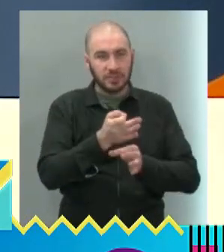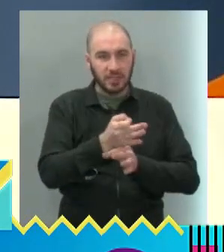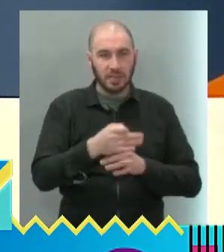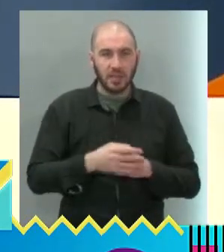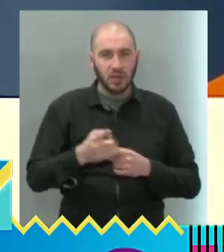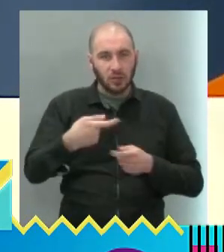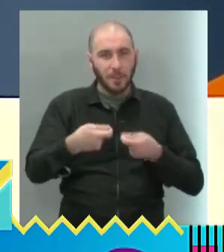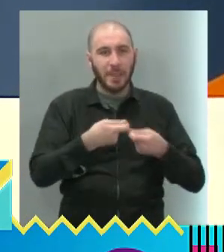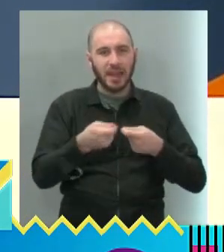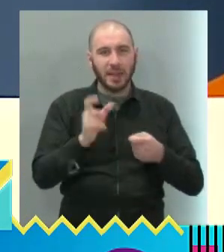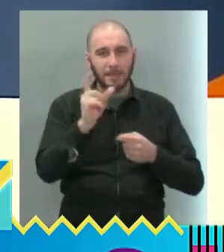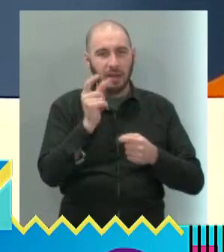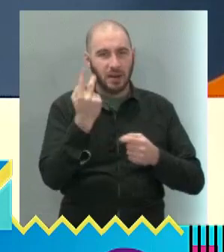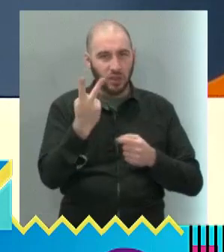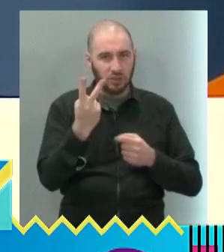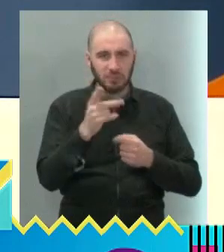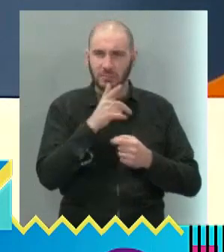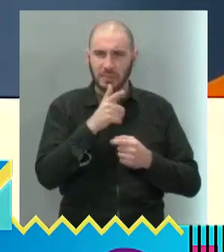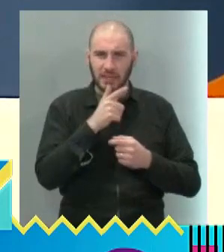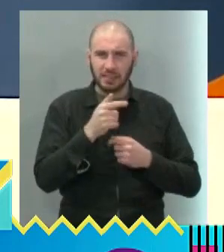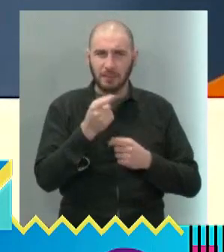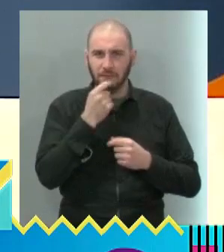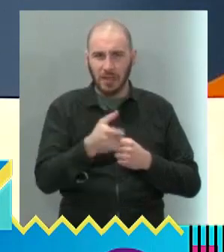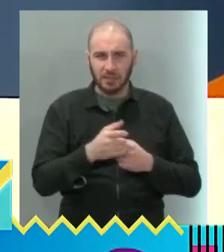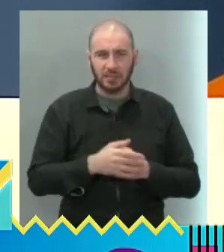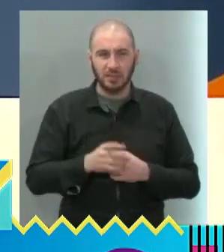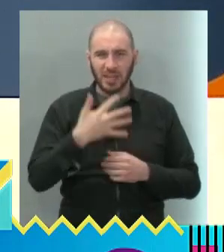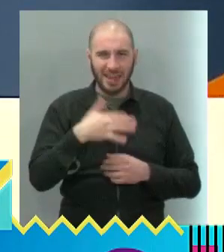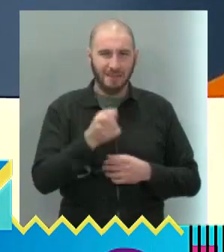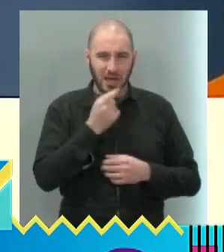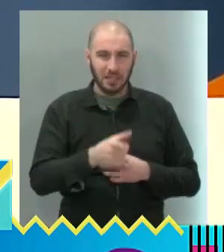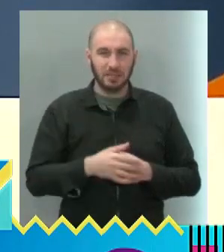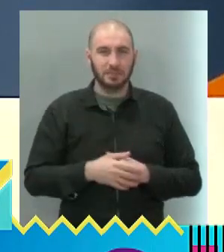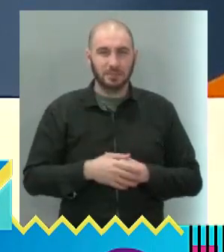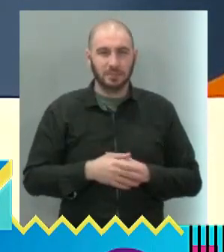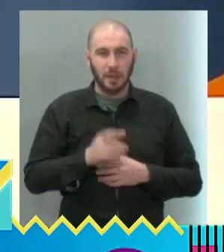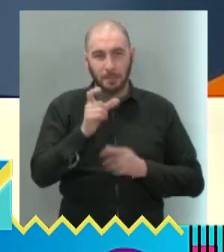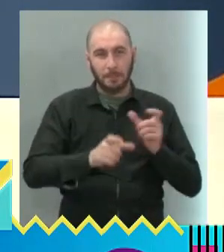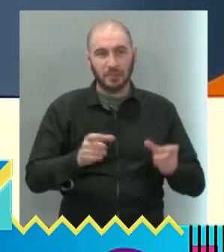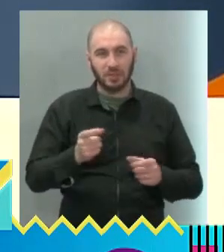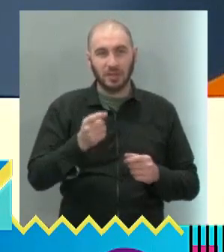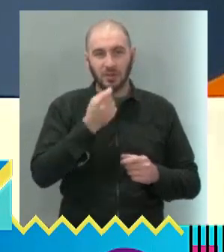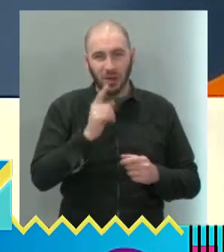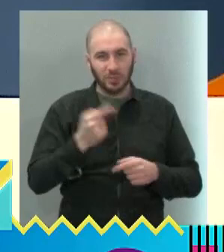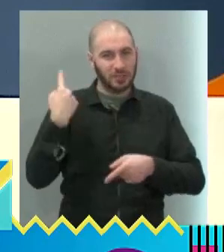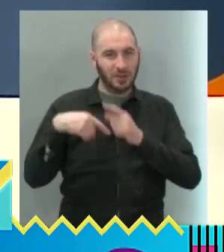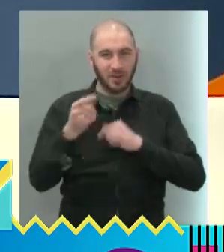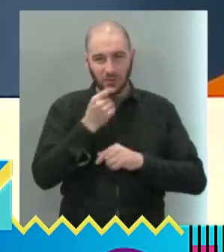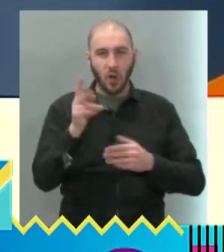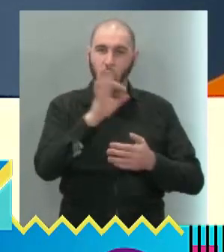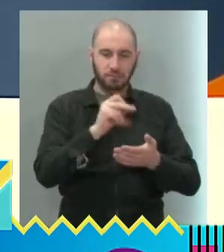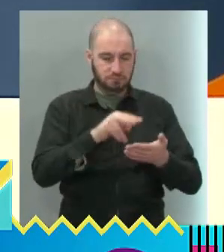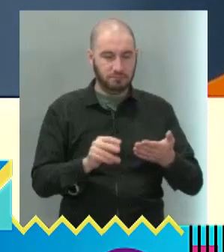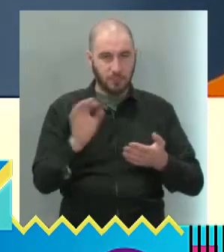manejamos dos conceptos que creo que van a ser sencillos para comprender. para los que no gustan tanto de la historia o no leen